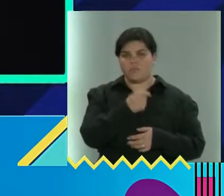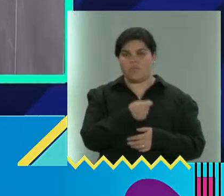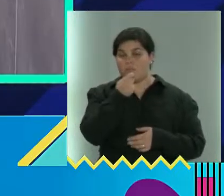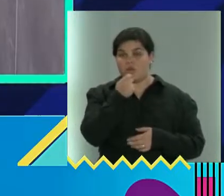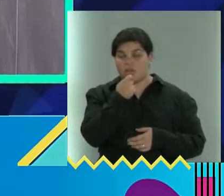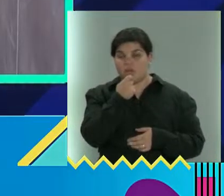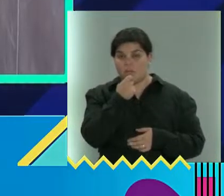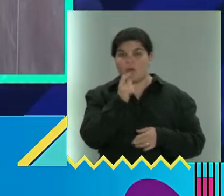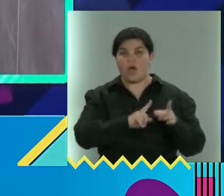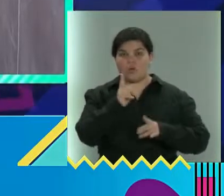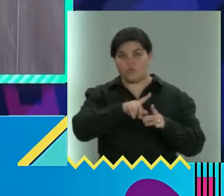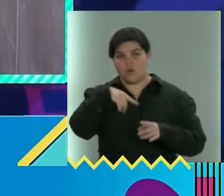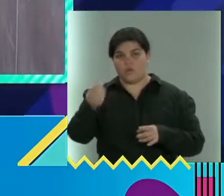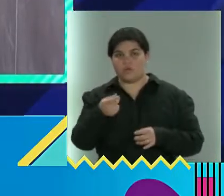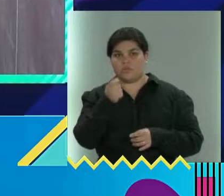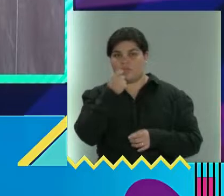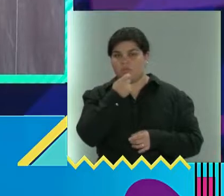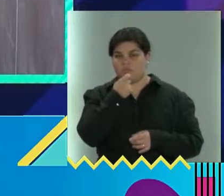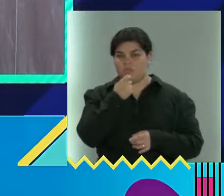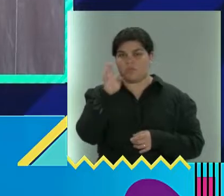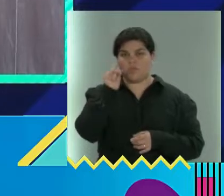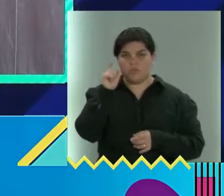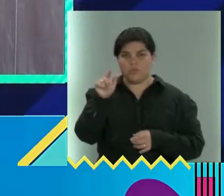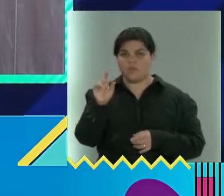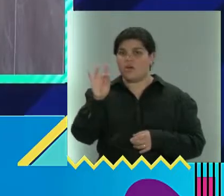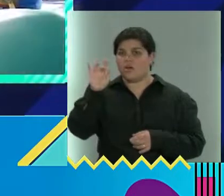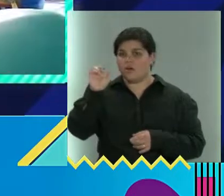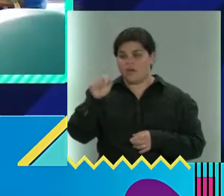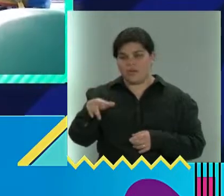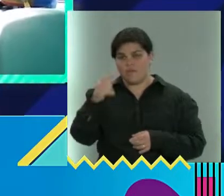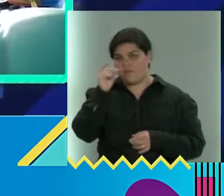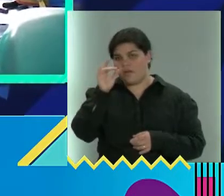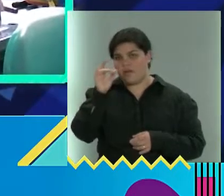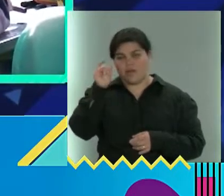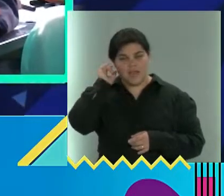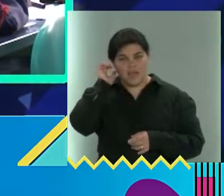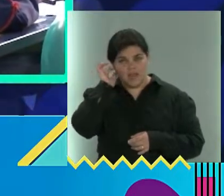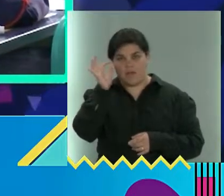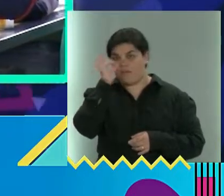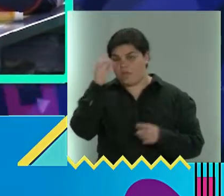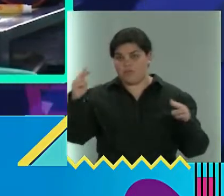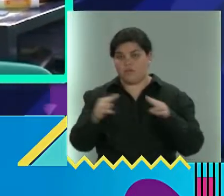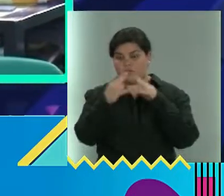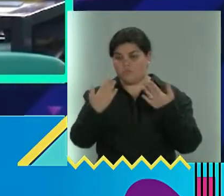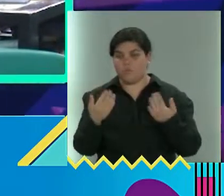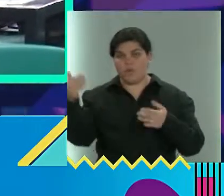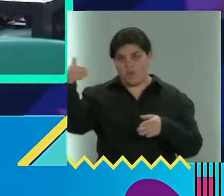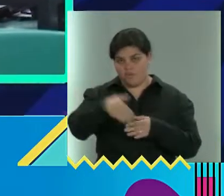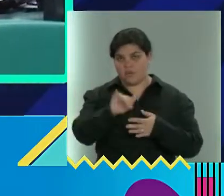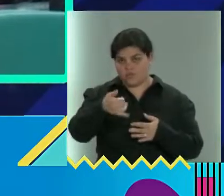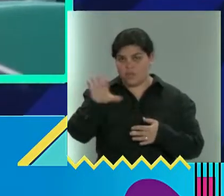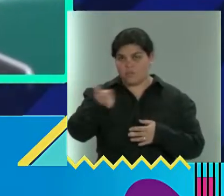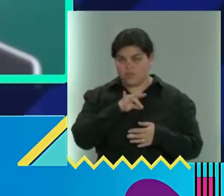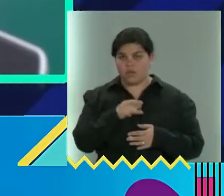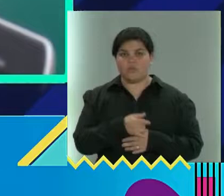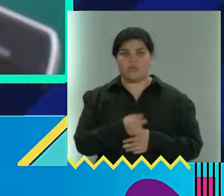otras organizaciones al BID, ¿no es cierto?, a participar de este G20. La idea, como te decía, era hablar hoy sobre la educación, se